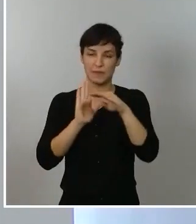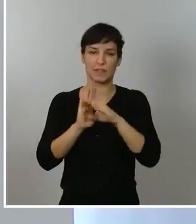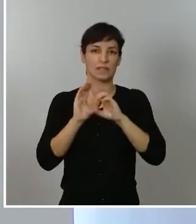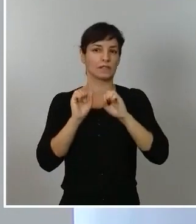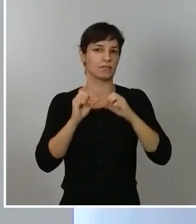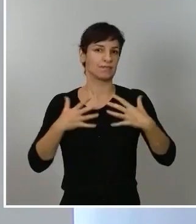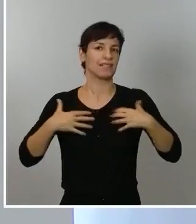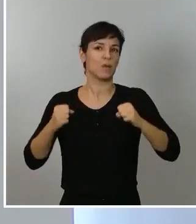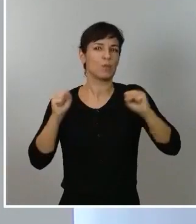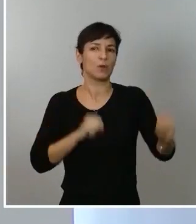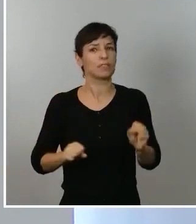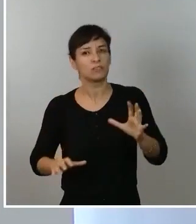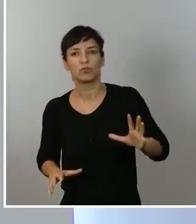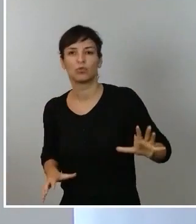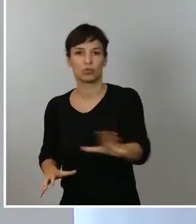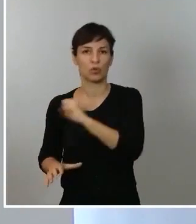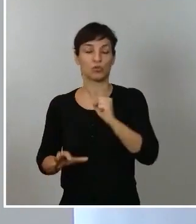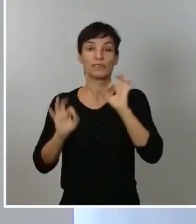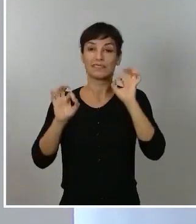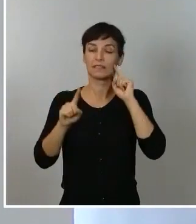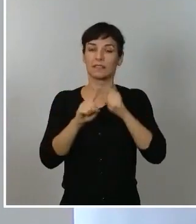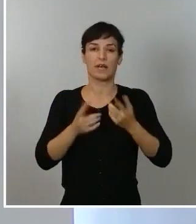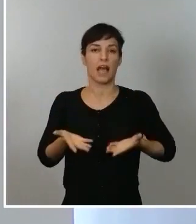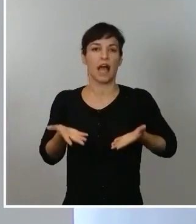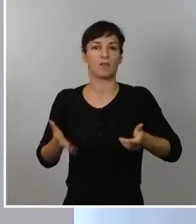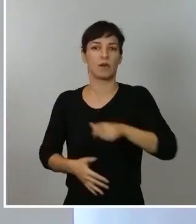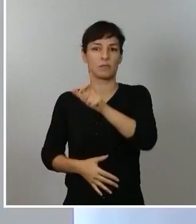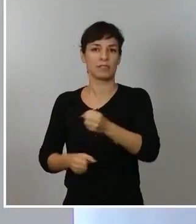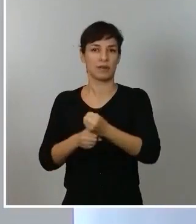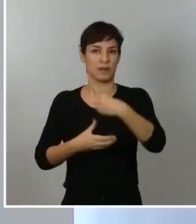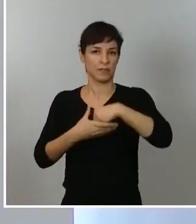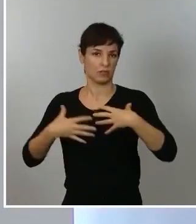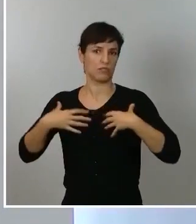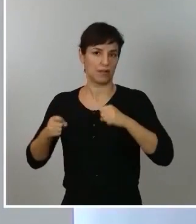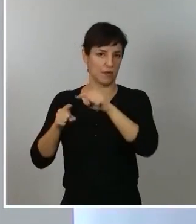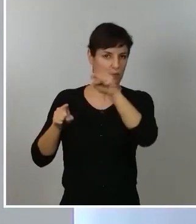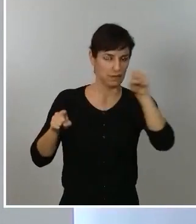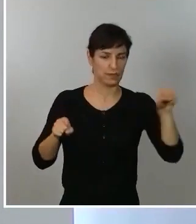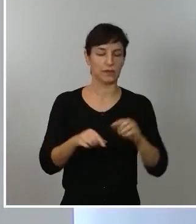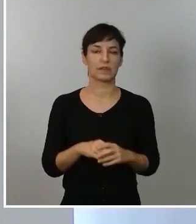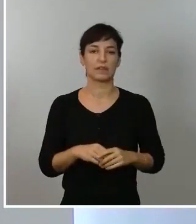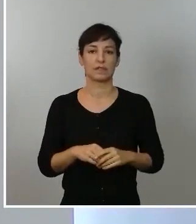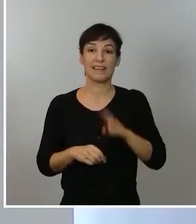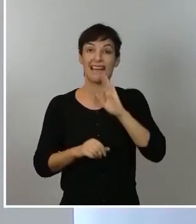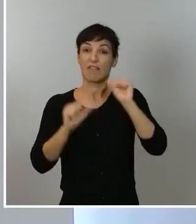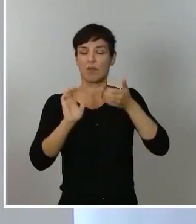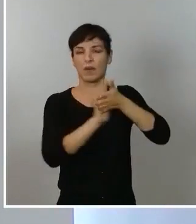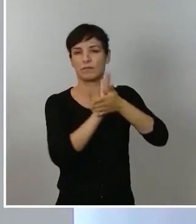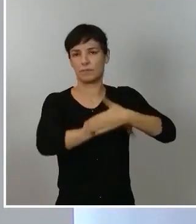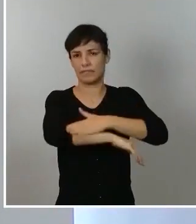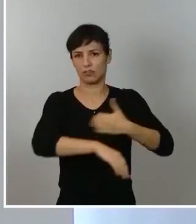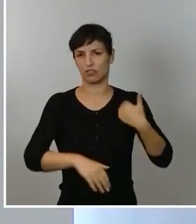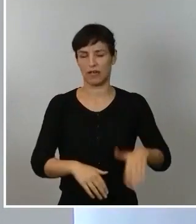e para ajudar ao personal sanitario tamén en esta tarea, en a forma que ha descrito o ministro. En